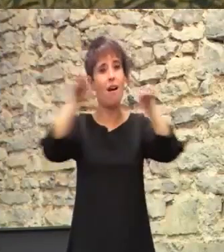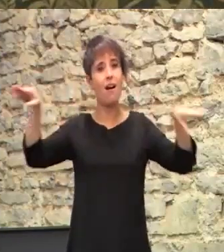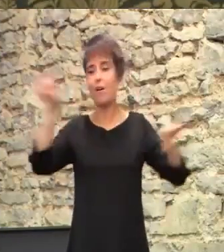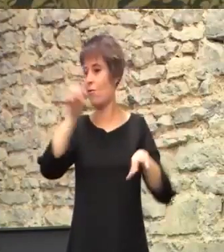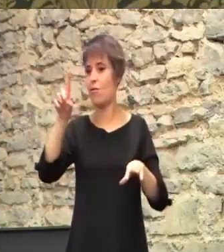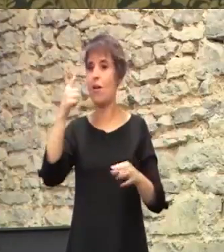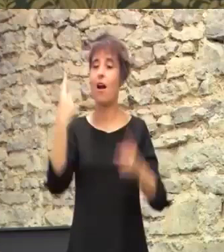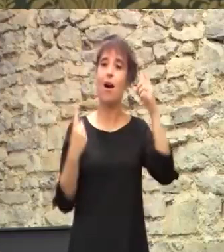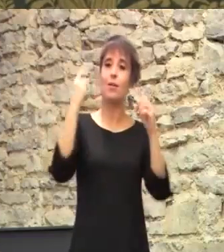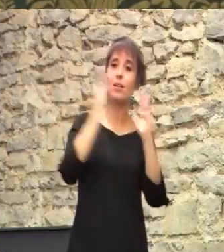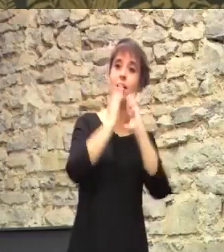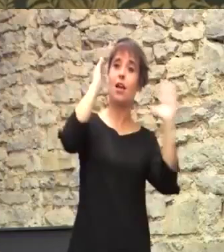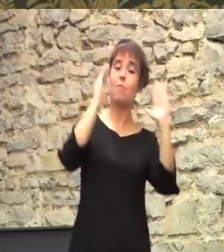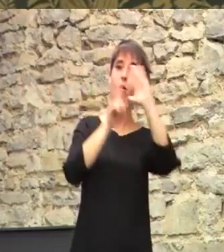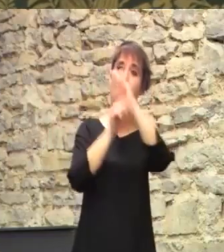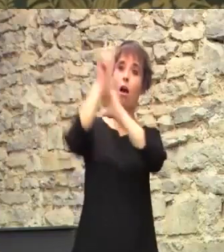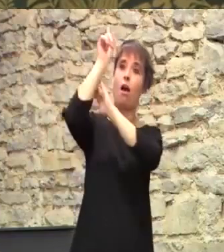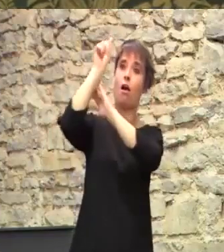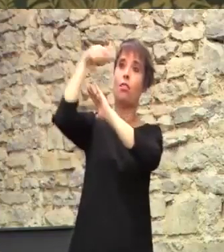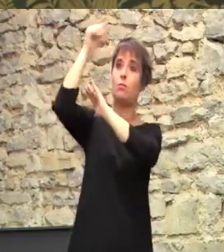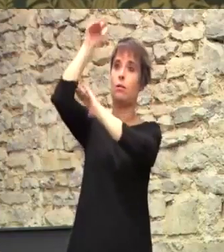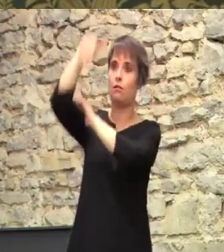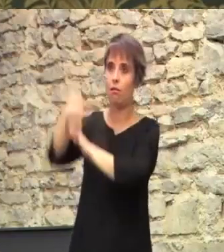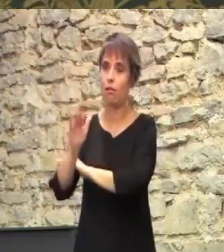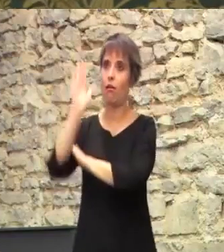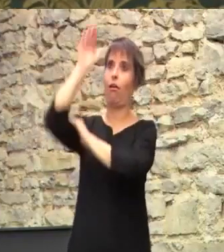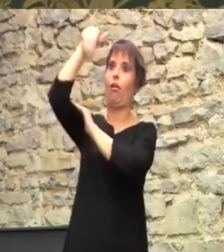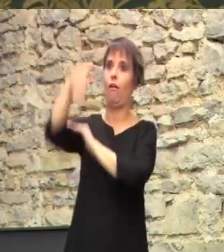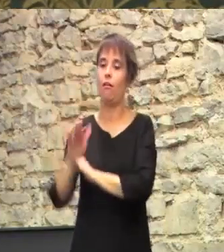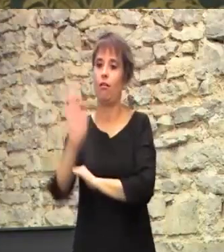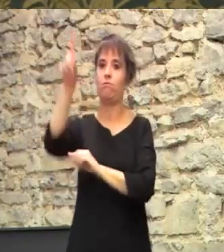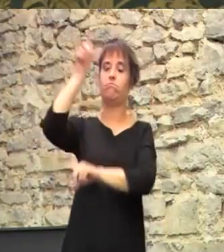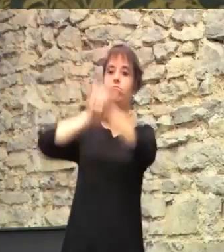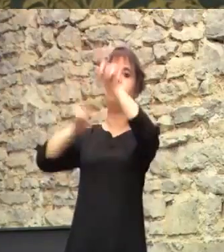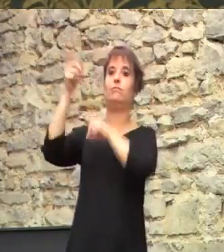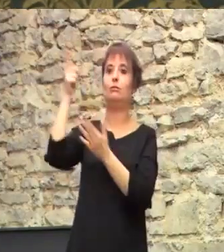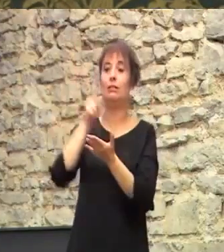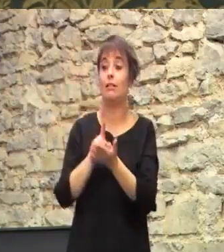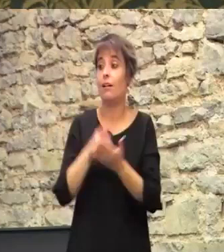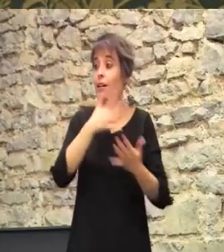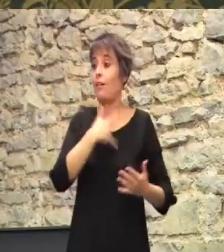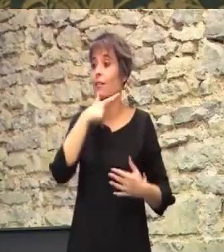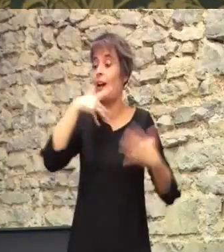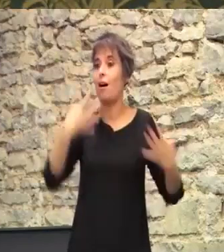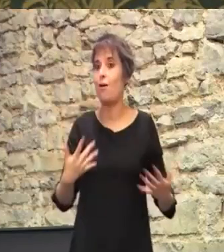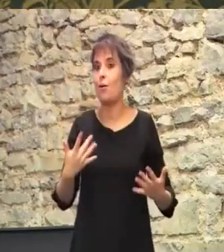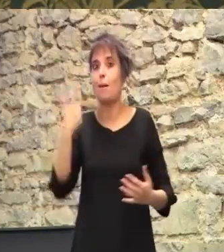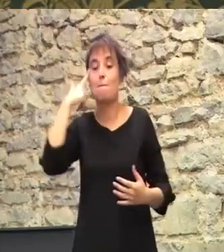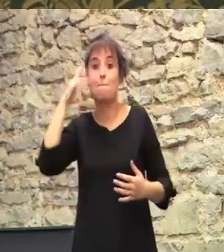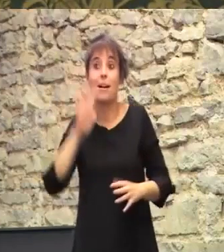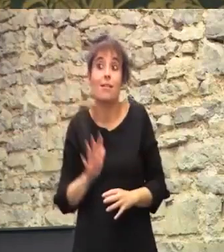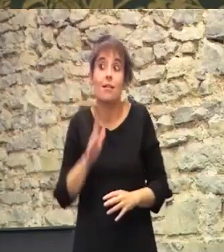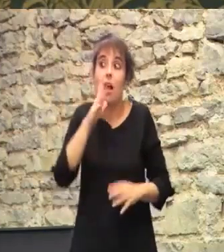épocas de avances han venido siempre otras de retroceso y que en estos momentos parece que estamos